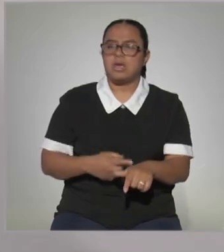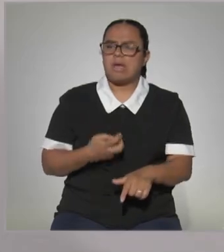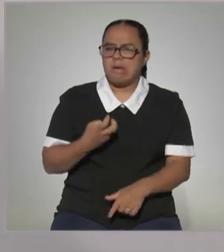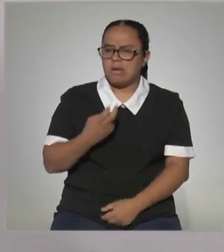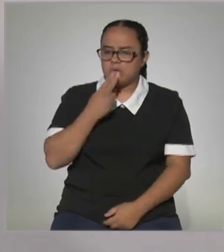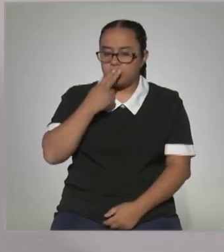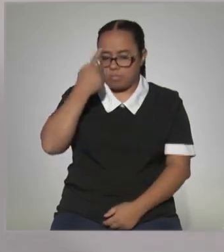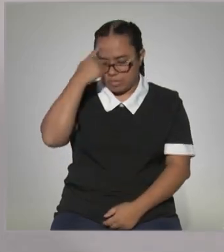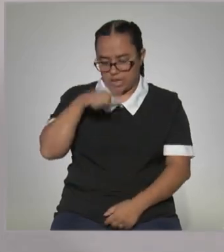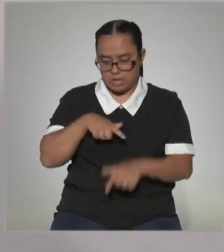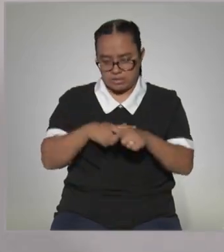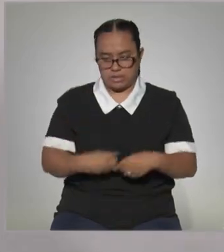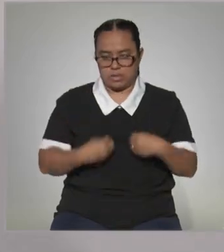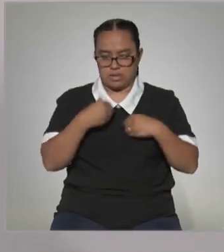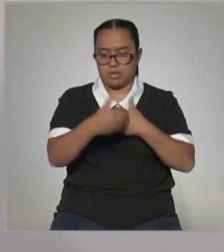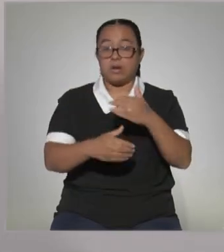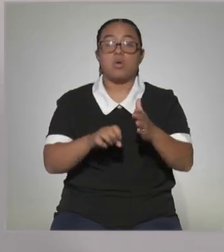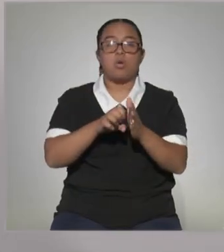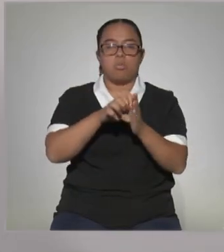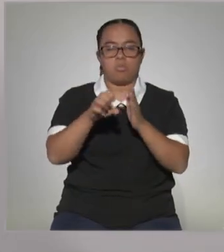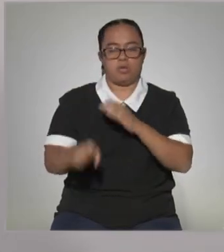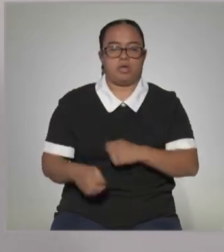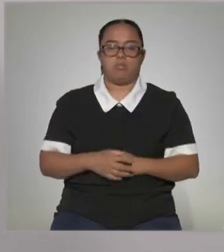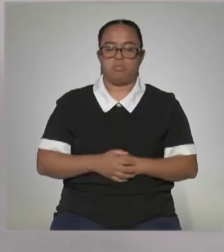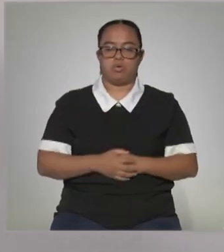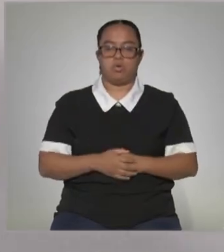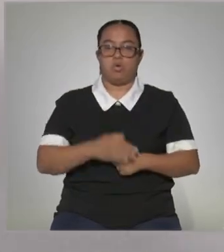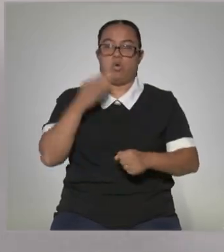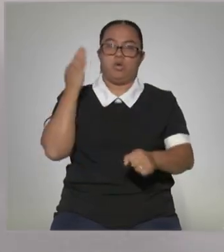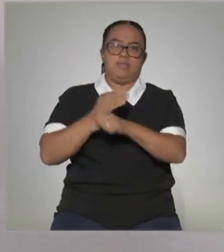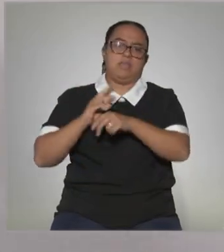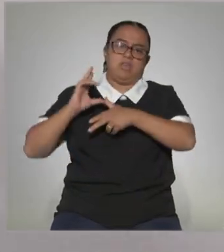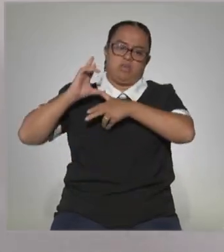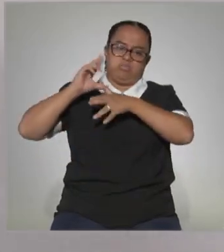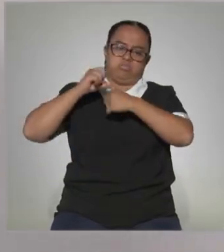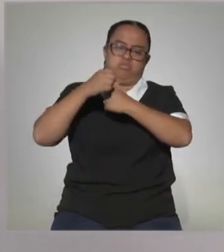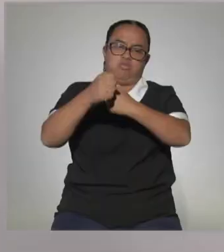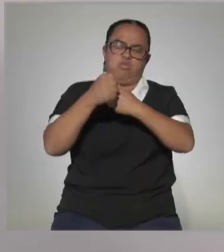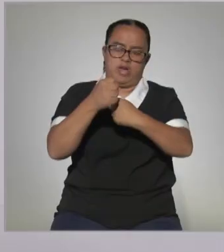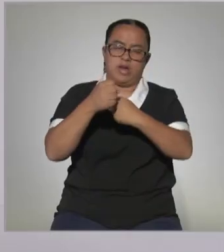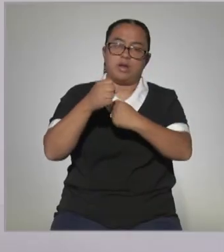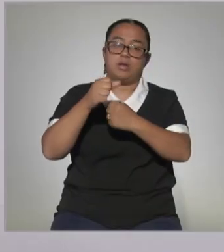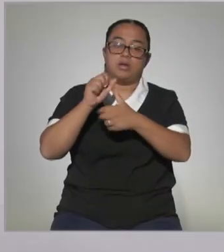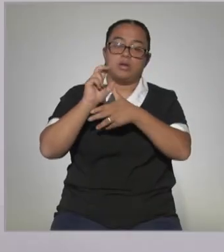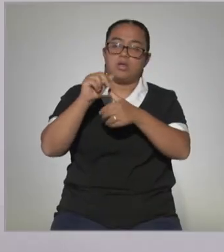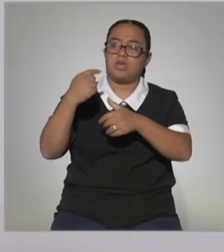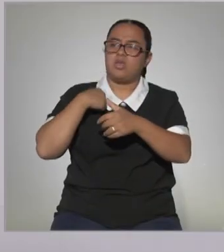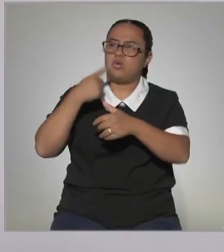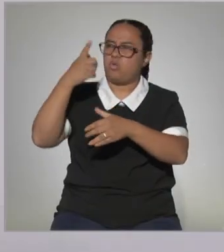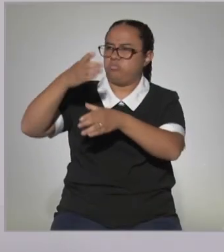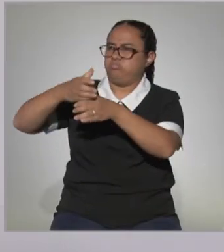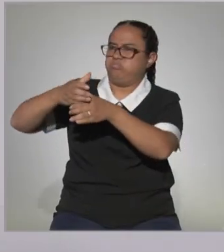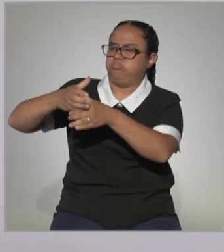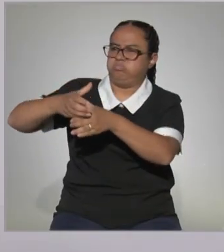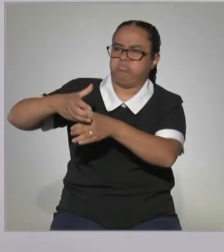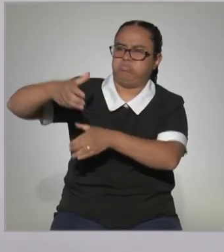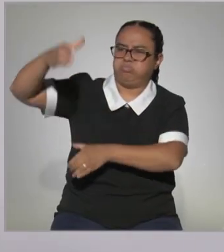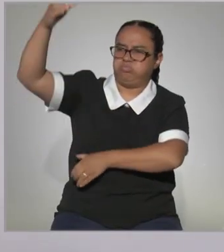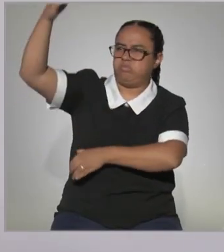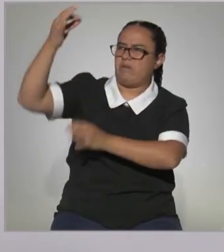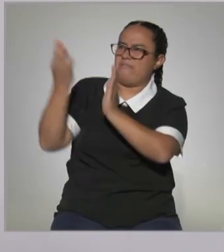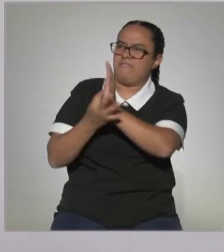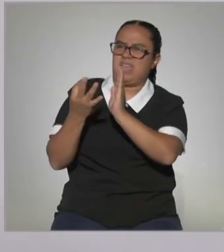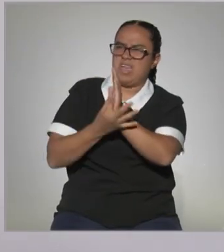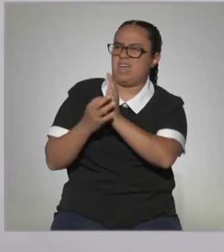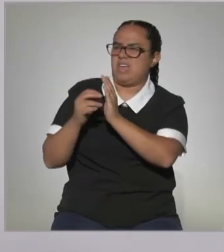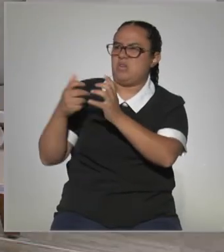sobrevivir. Por ejemplo, si ahorita es un tsunami y yo me agarré muy fuerte a una estructura de